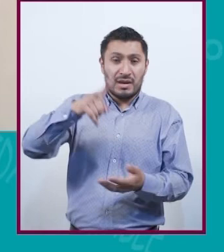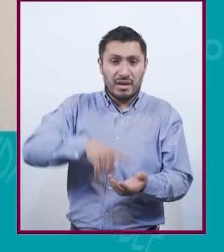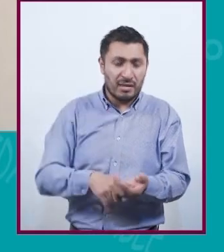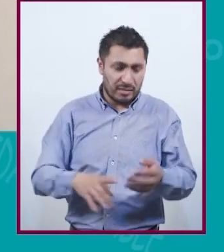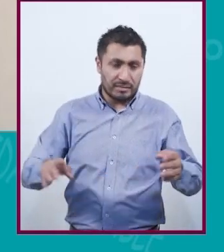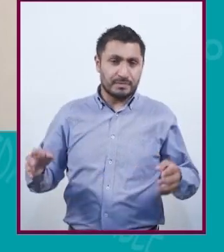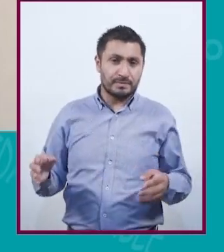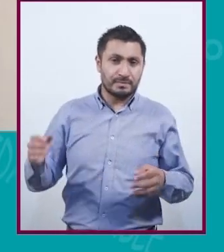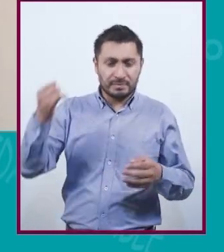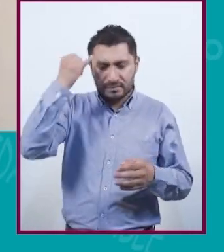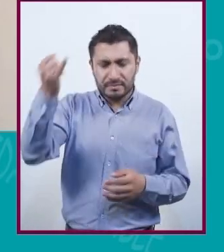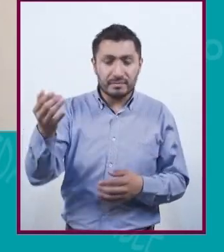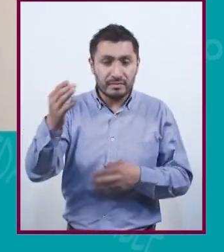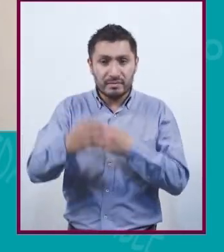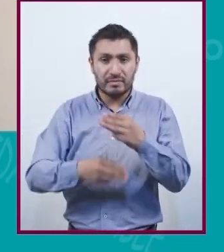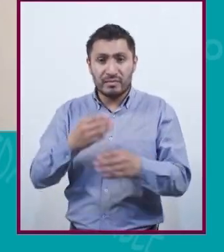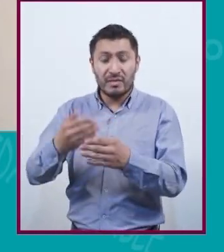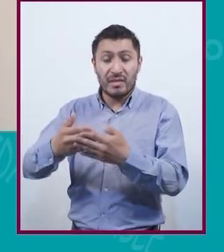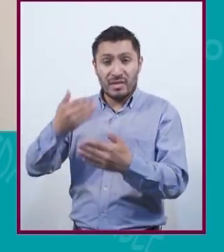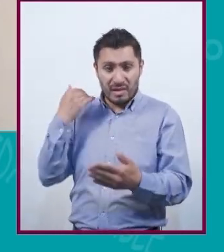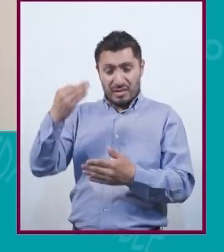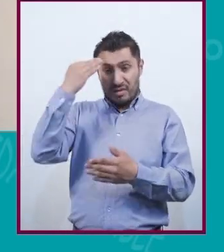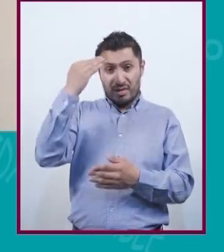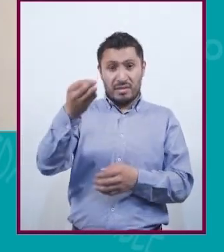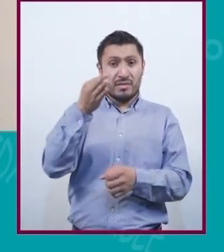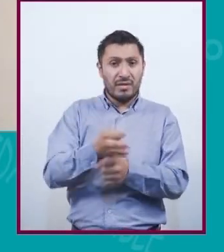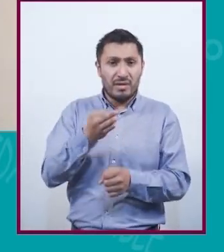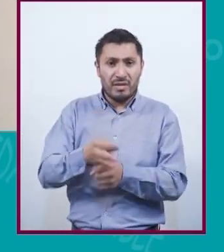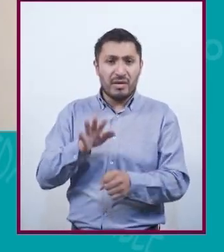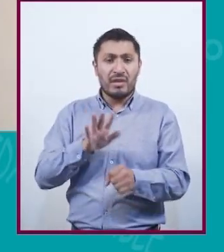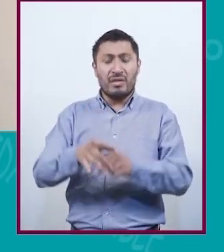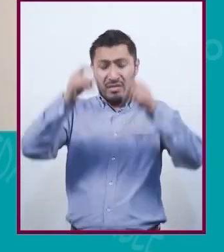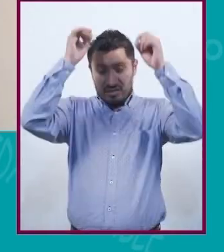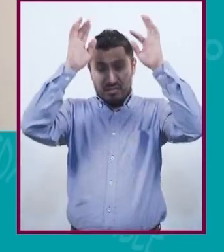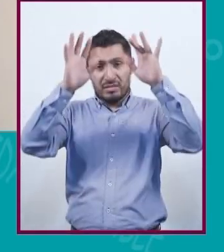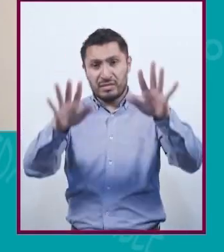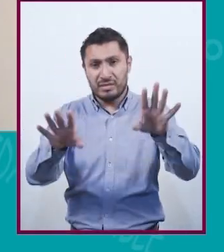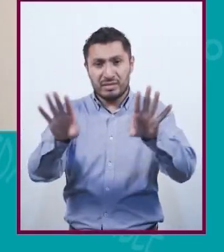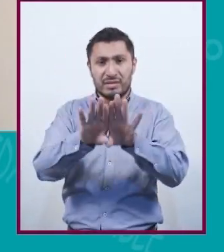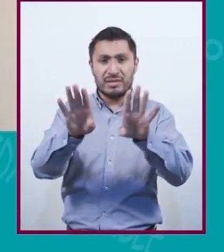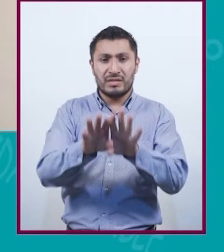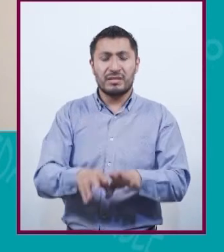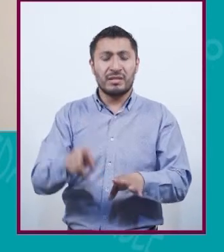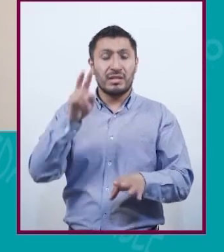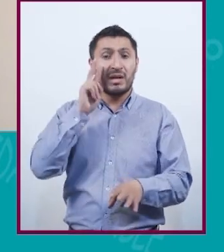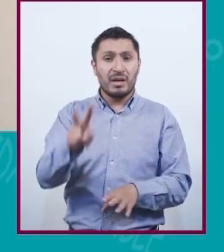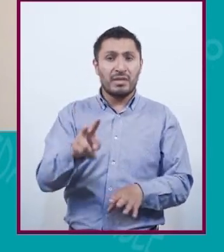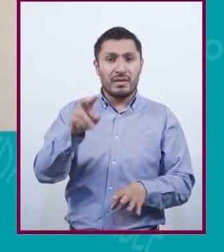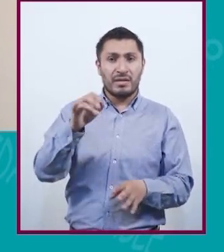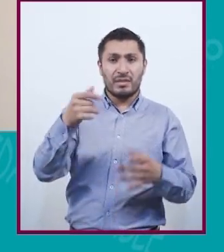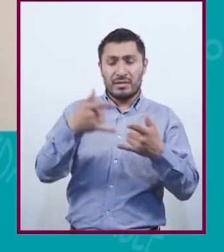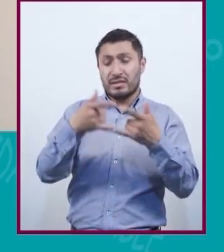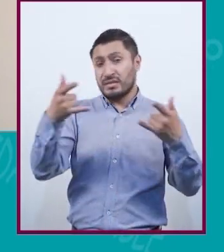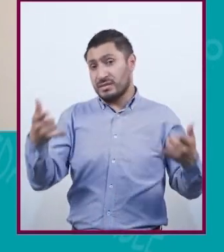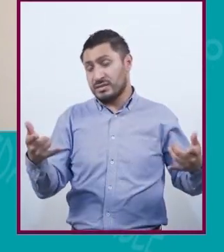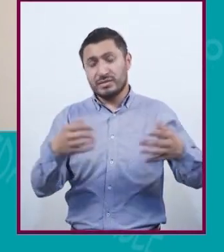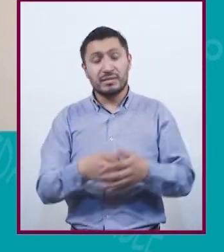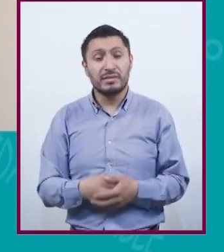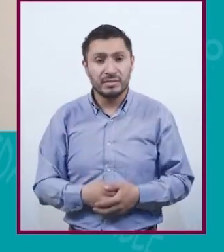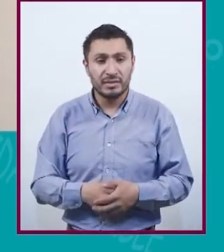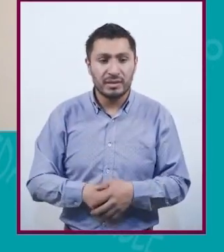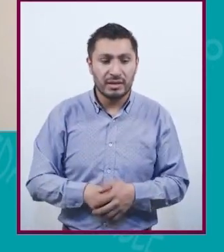de paradigma en nuestra concepción del mundo anterior a este periodo en el que se privilegiaba la